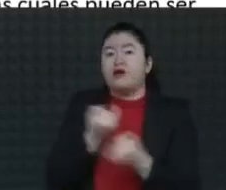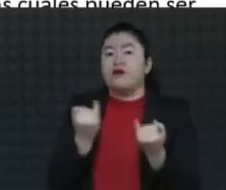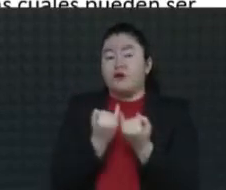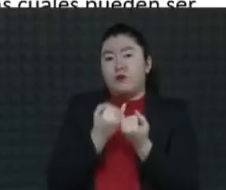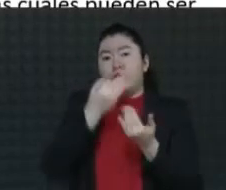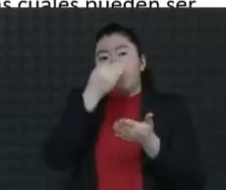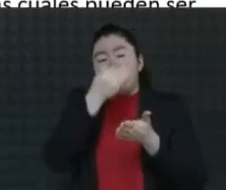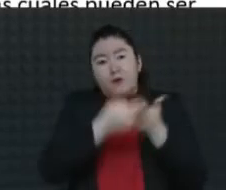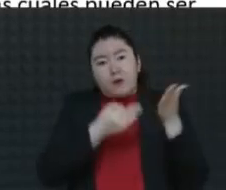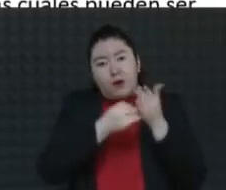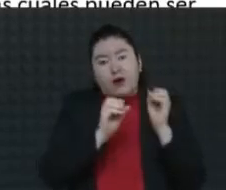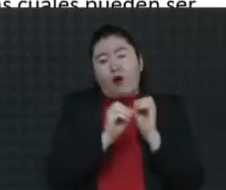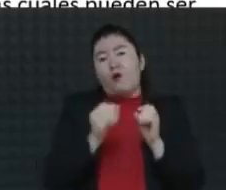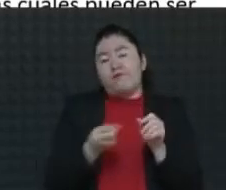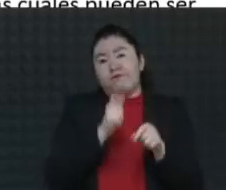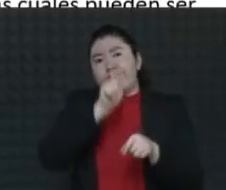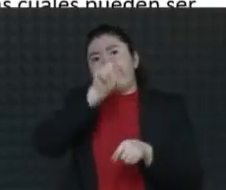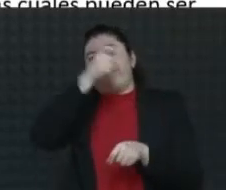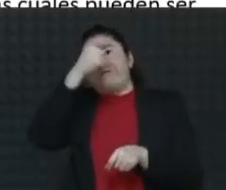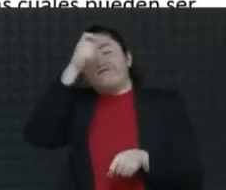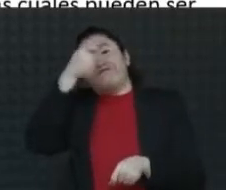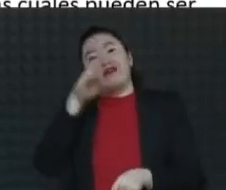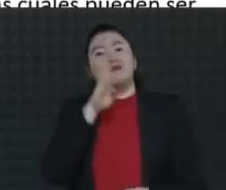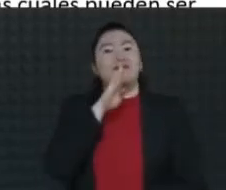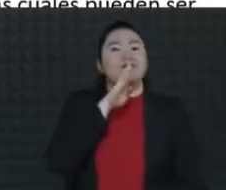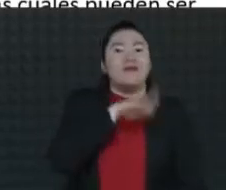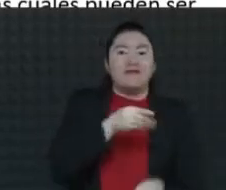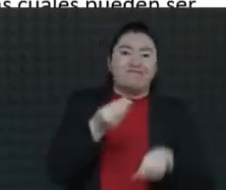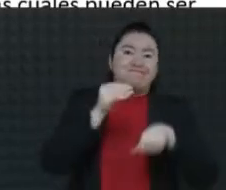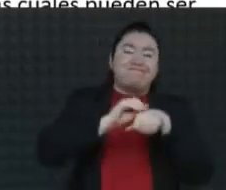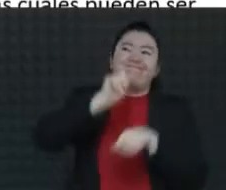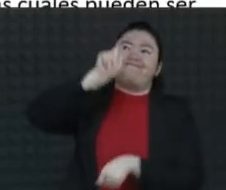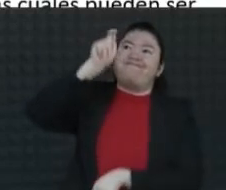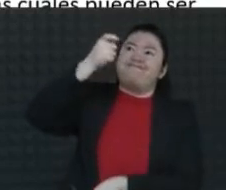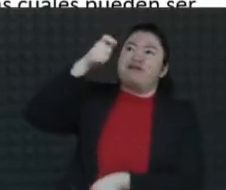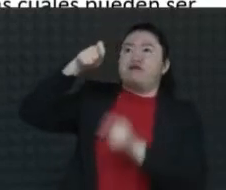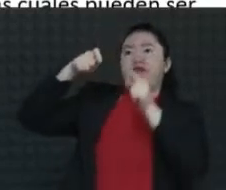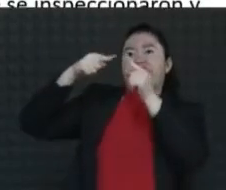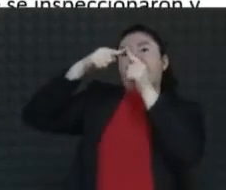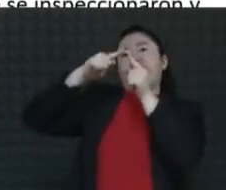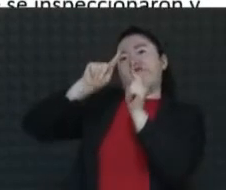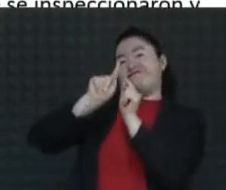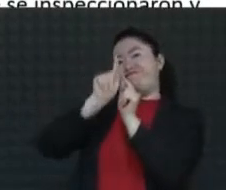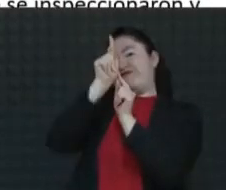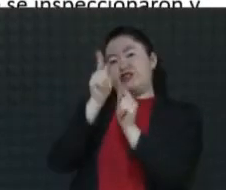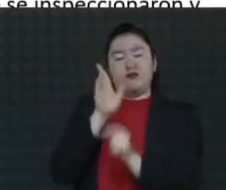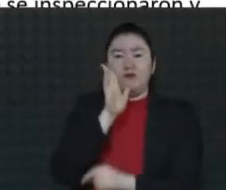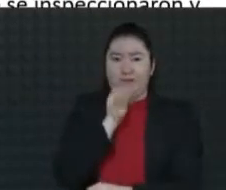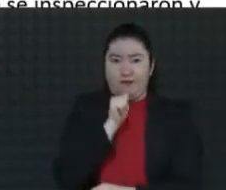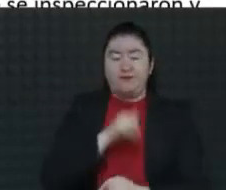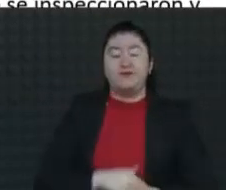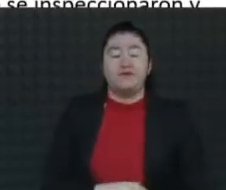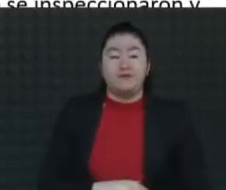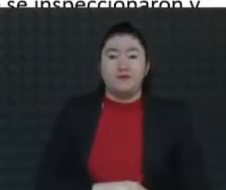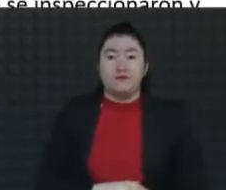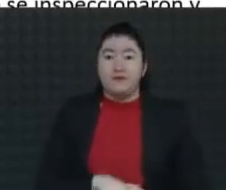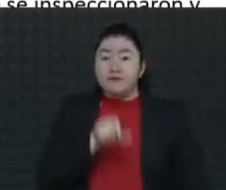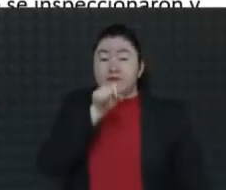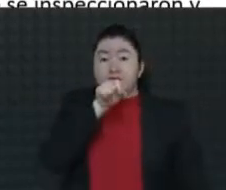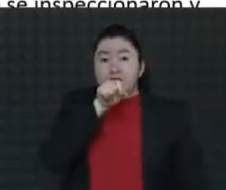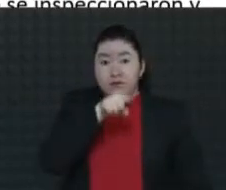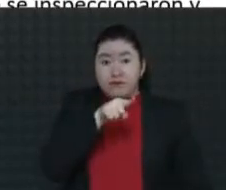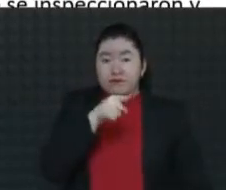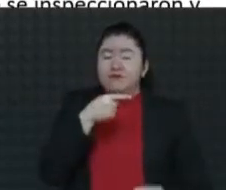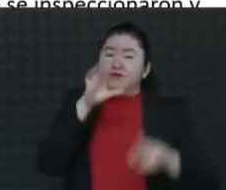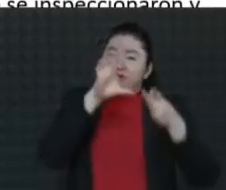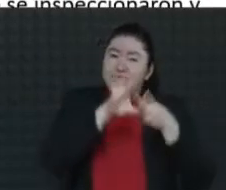falta o colocación incorrecta de los pernos sobre la sección media de las vigas fallidas. A continuación, se muestra un